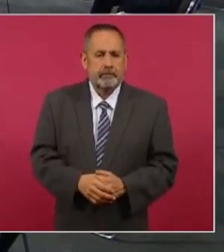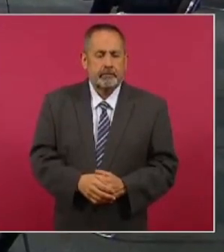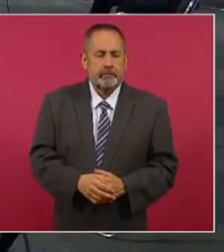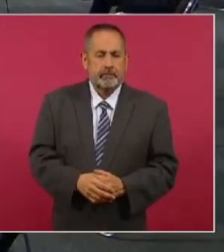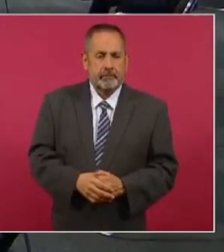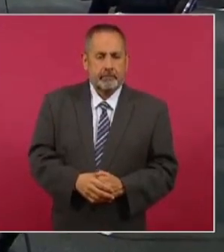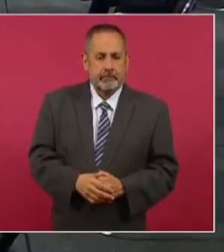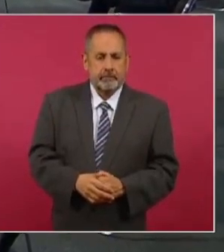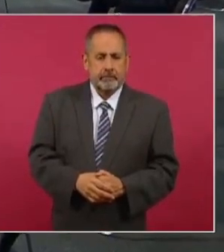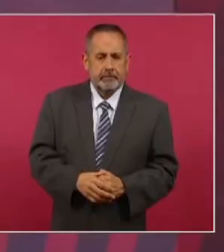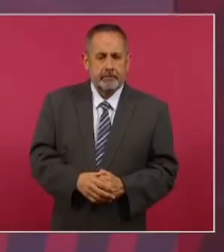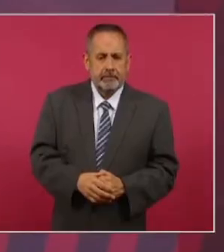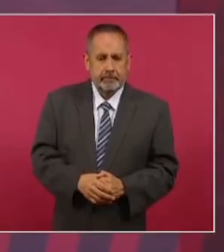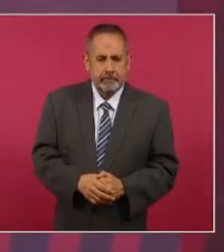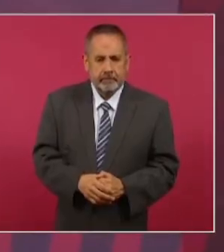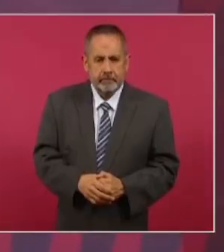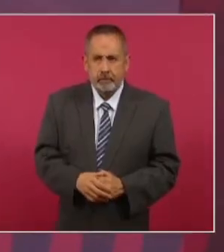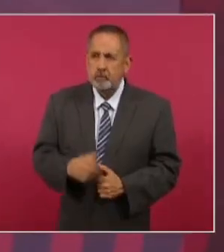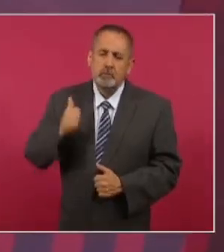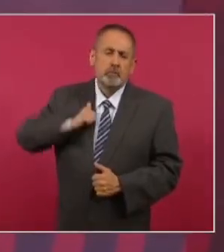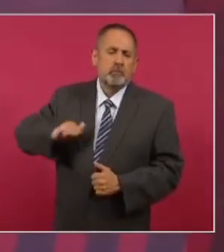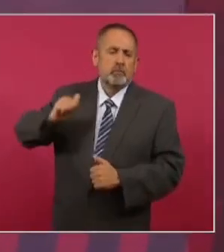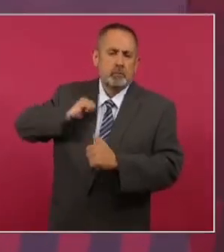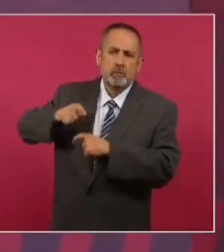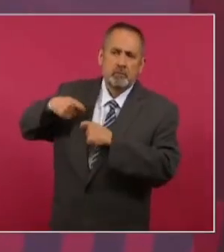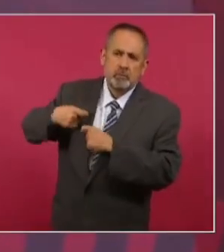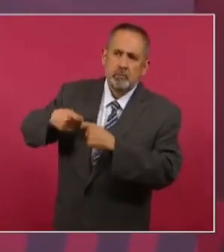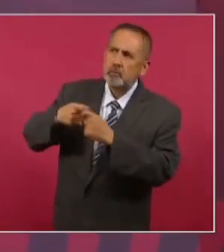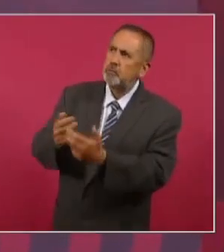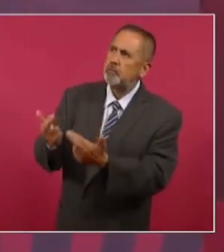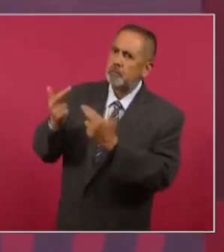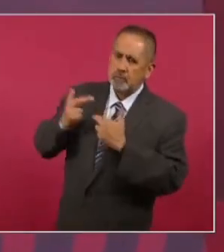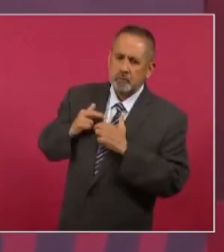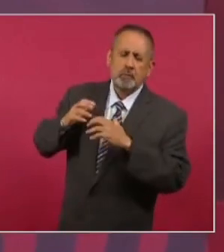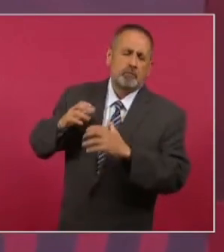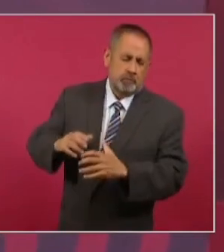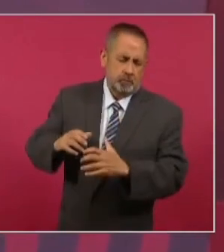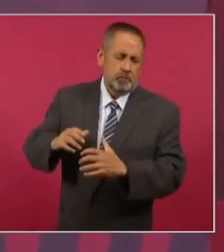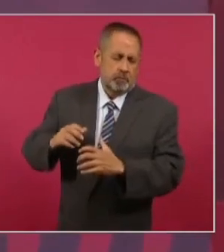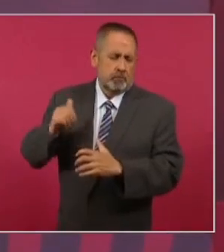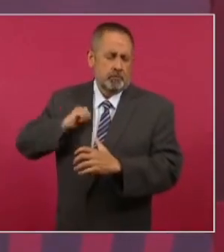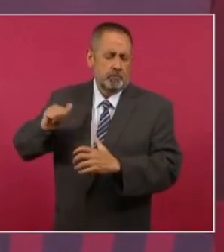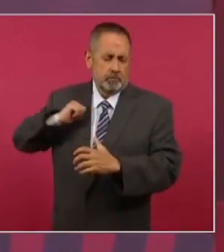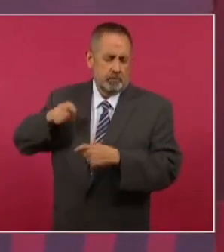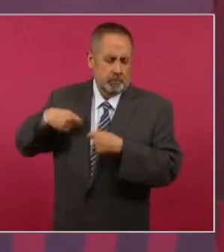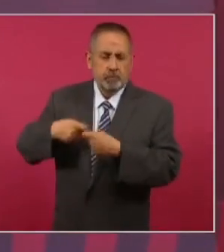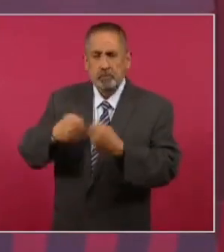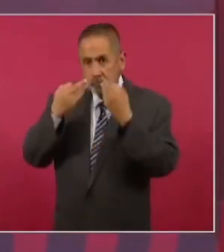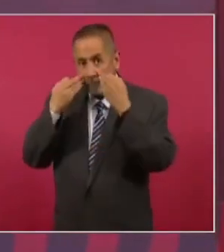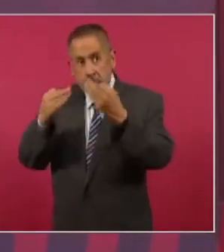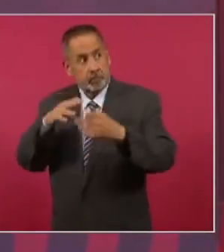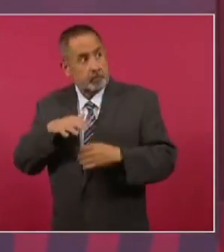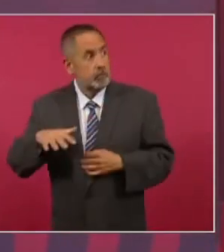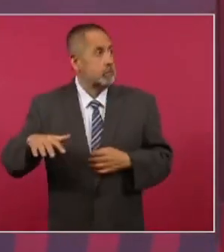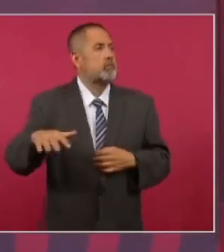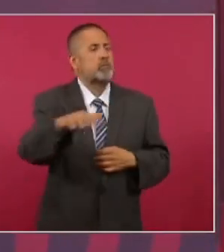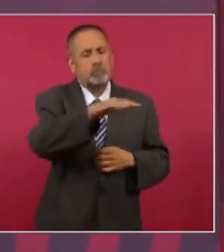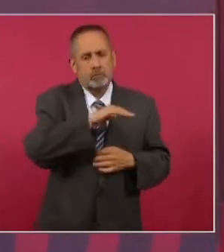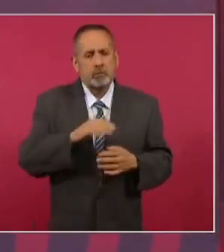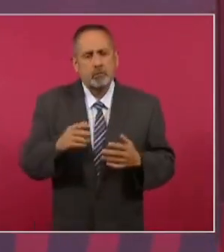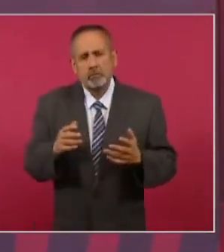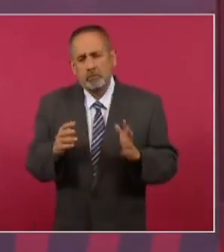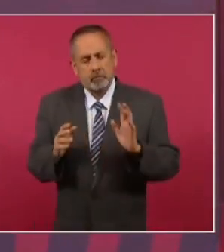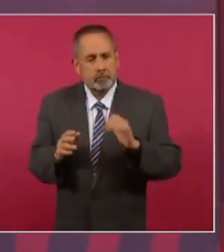nuestro legado que se manifiesta en